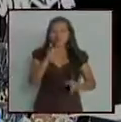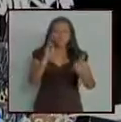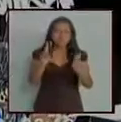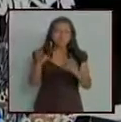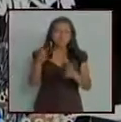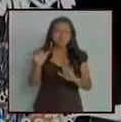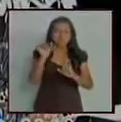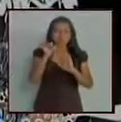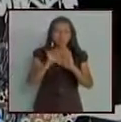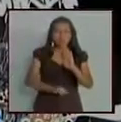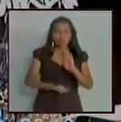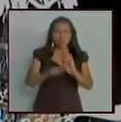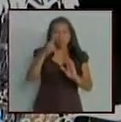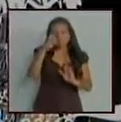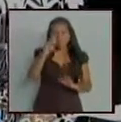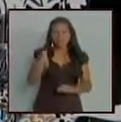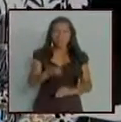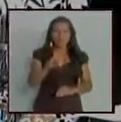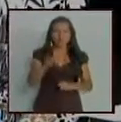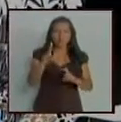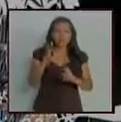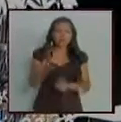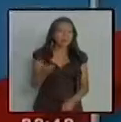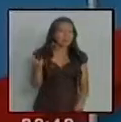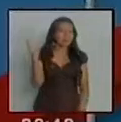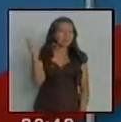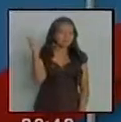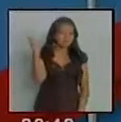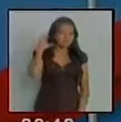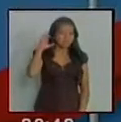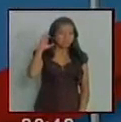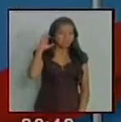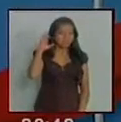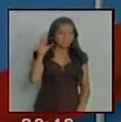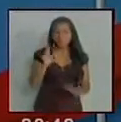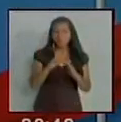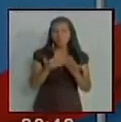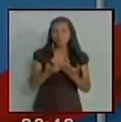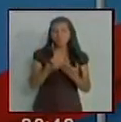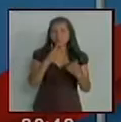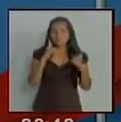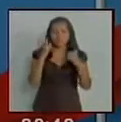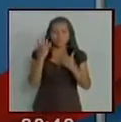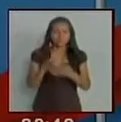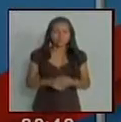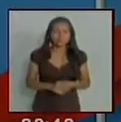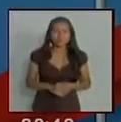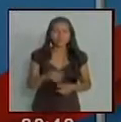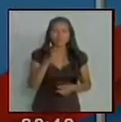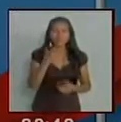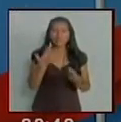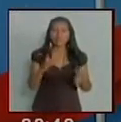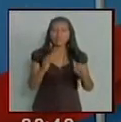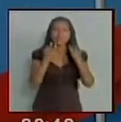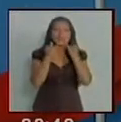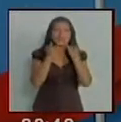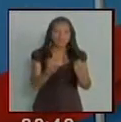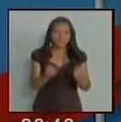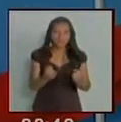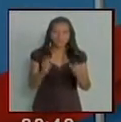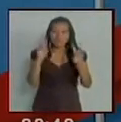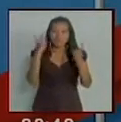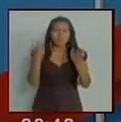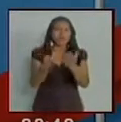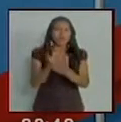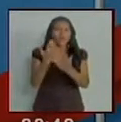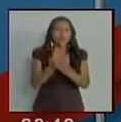esa es la cirugía de la colocación del implante coclear. ¿En qué caso se puede colocar este implante? Cuando nosotros tenemos información de los